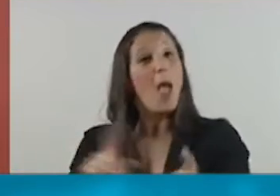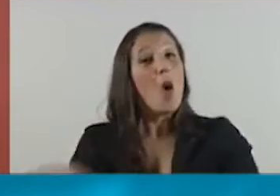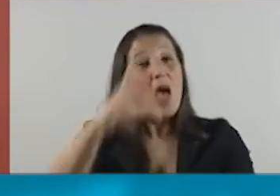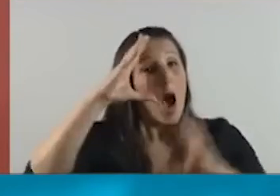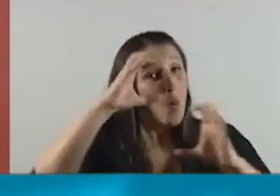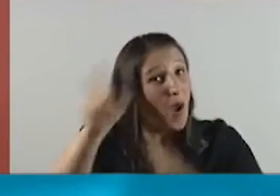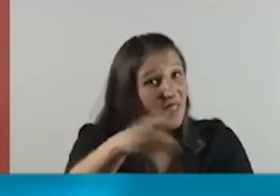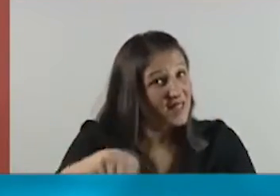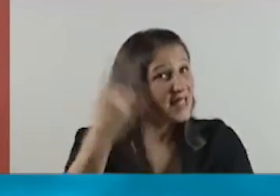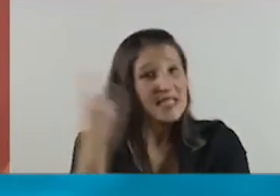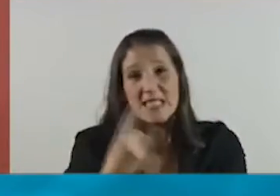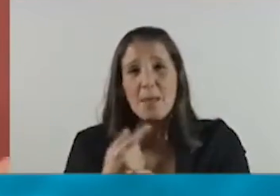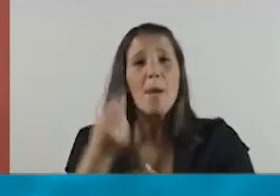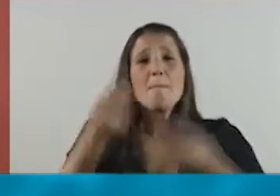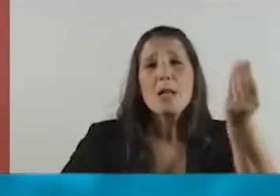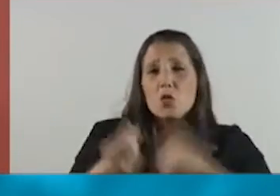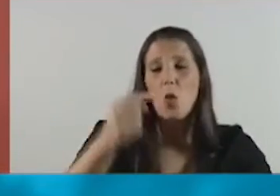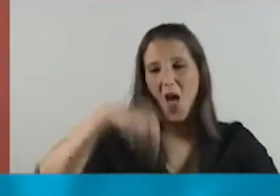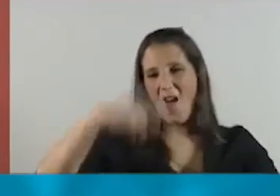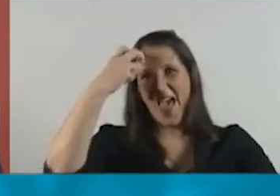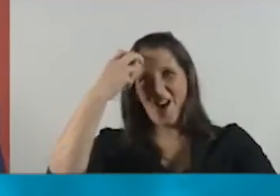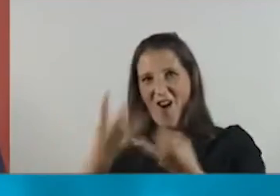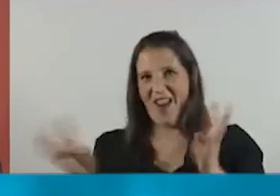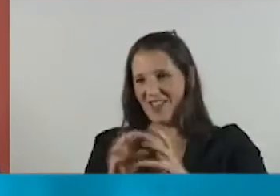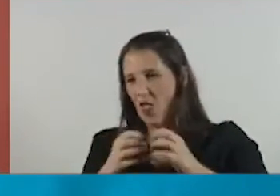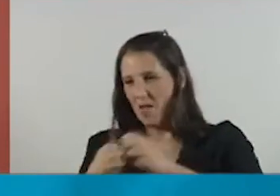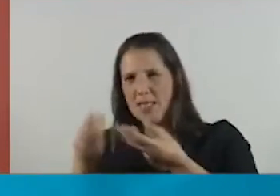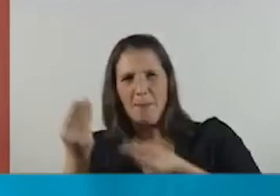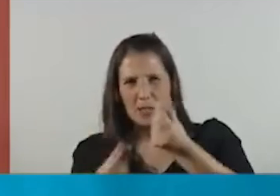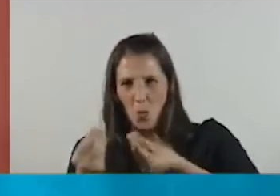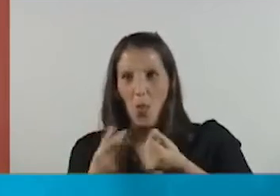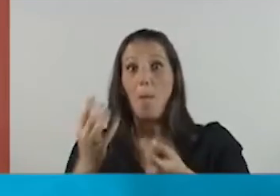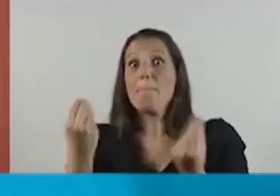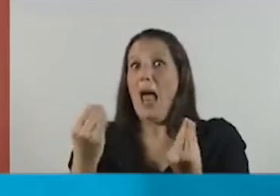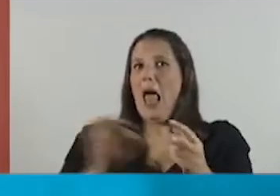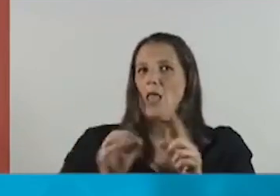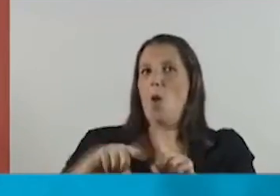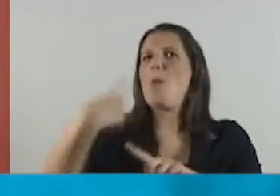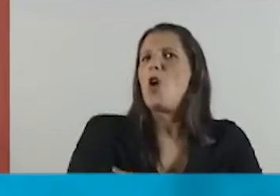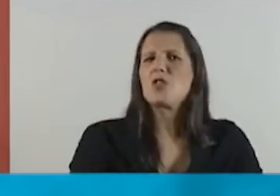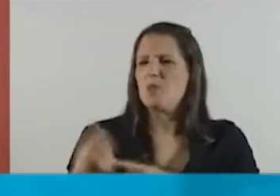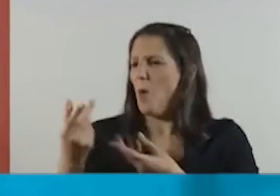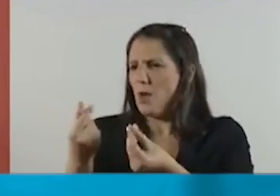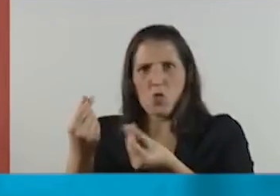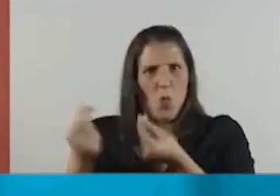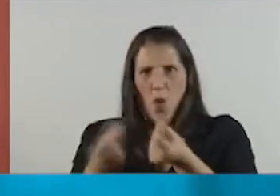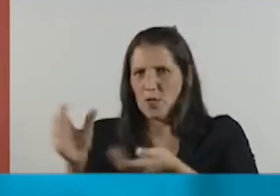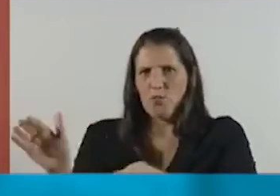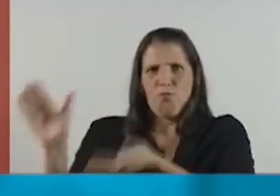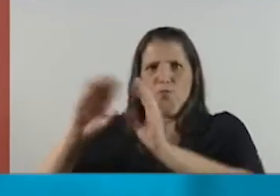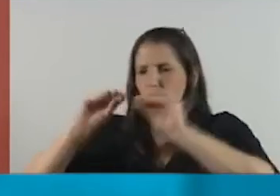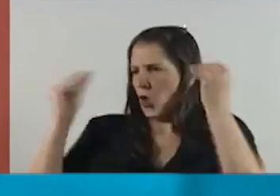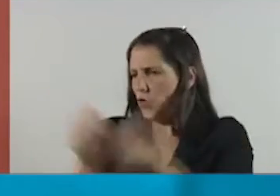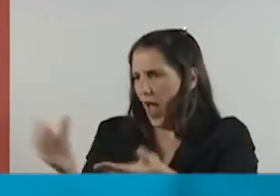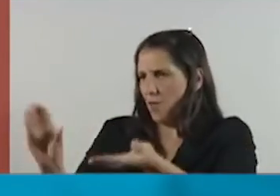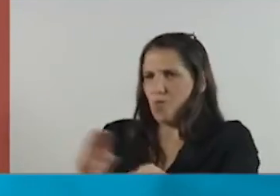que ahora estamos debatiendo en el congreso para el próximo año está destinado a la inversión social como nunca